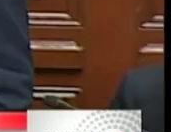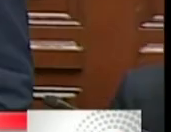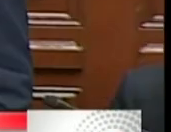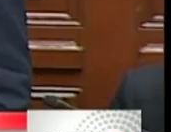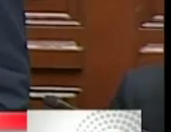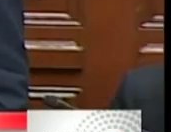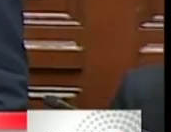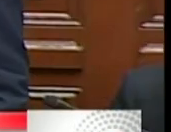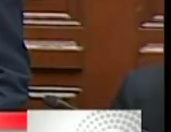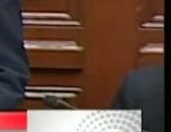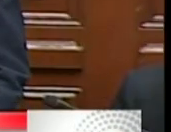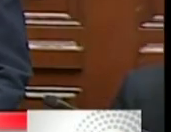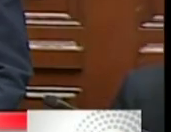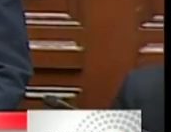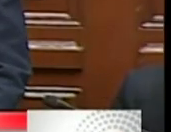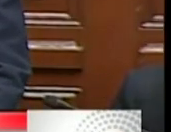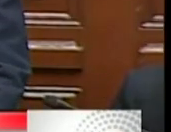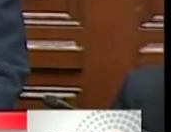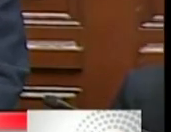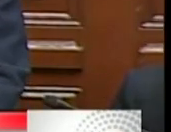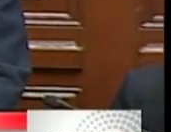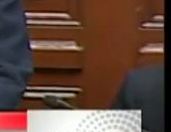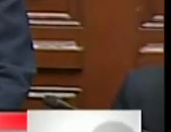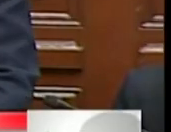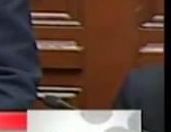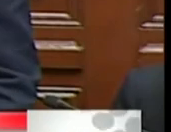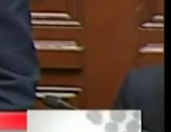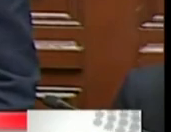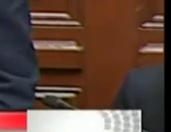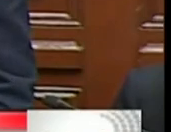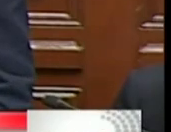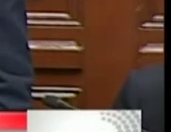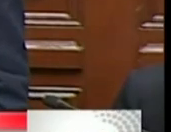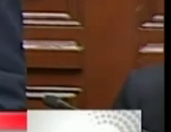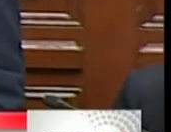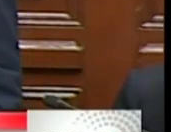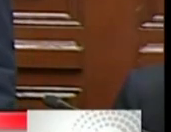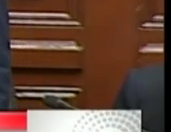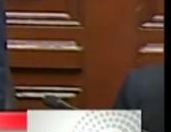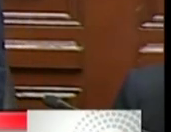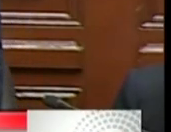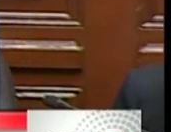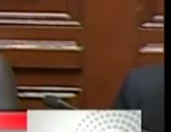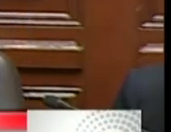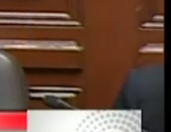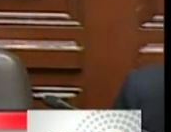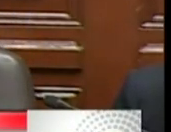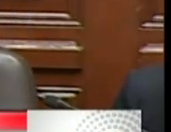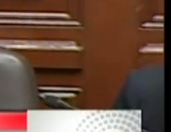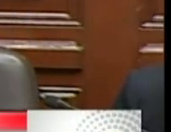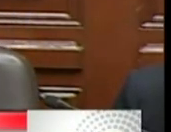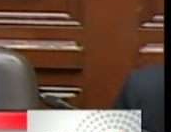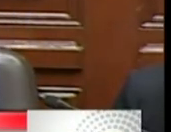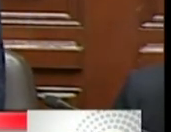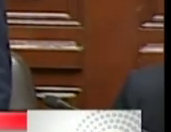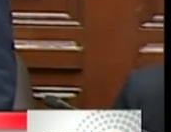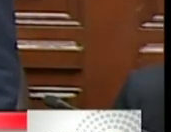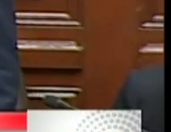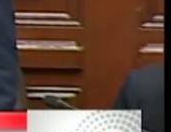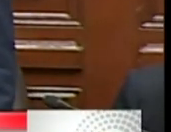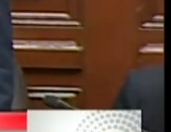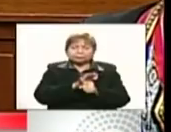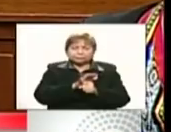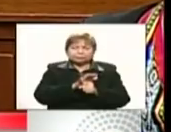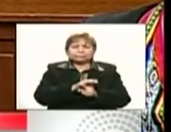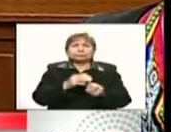Lo que no cabe es la pedido de confianza para reformas constitucionales, porque eso no está autorizado por la